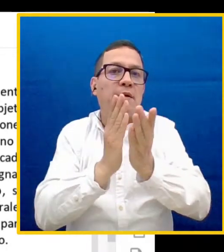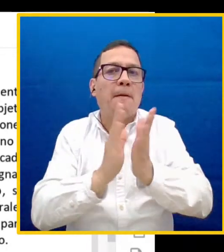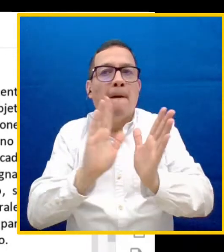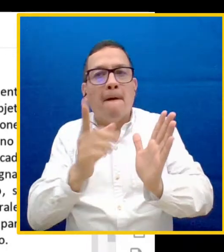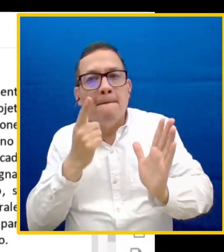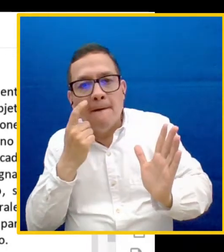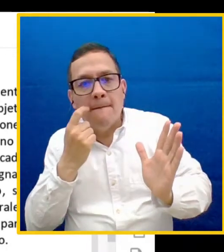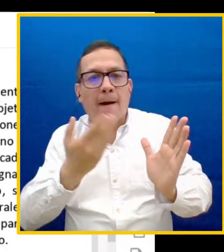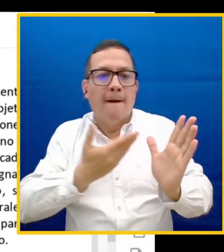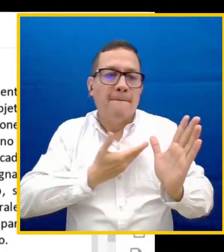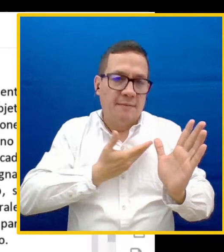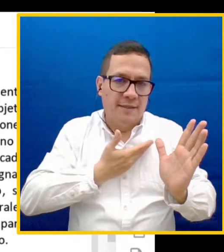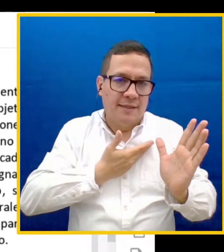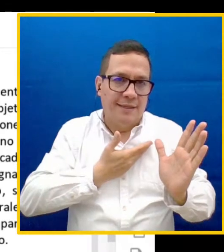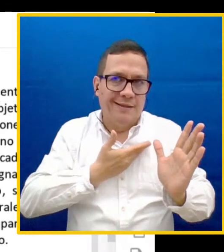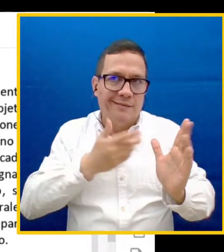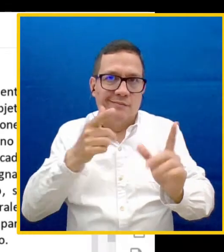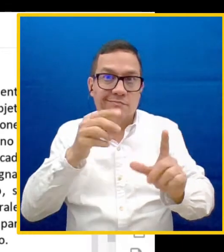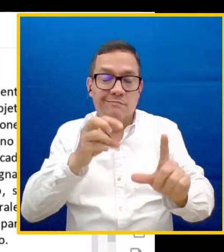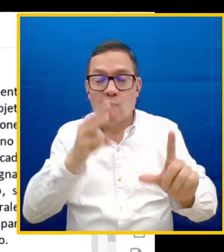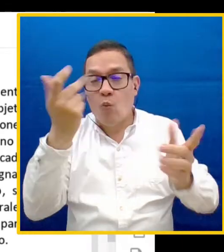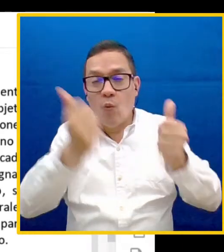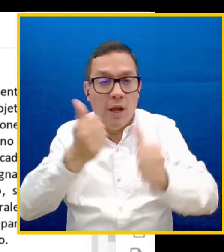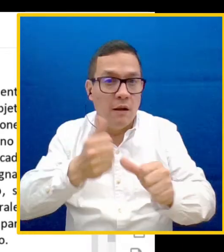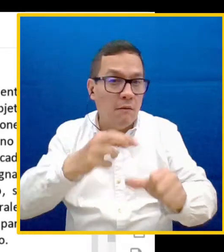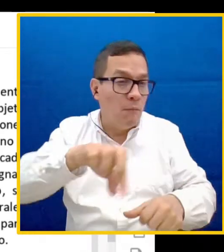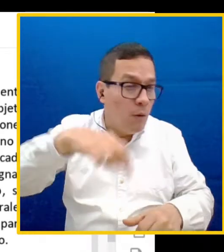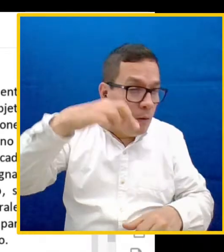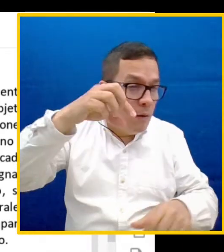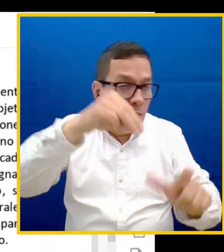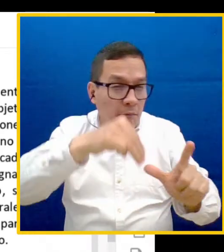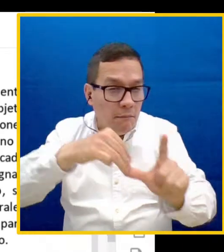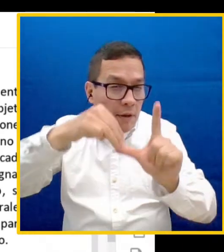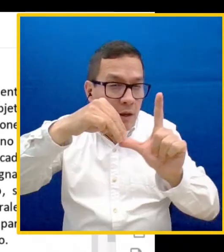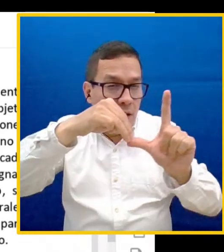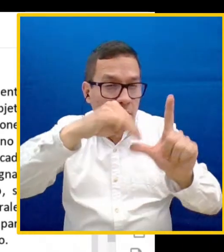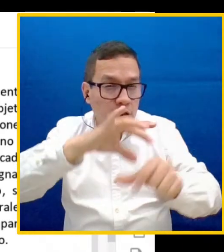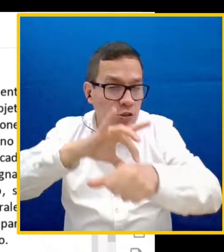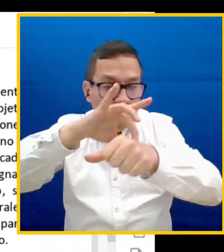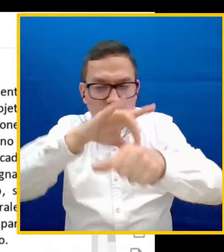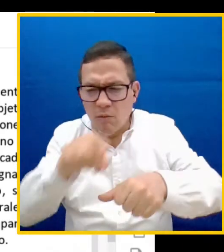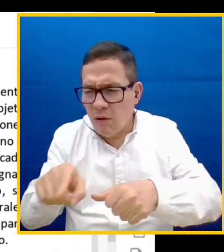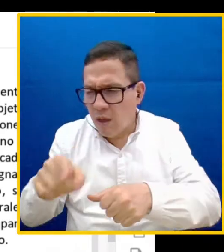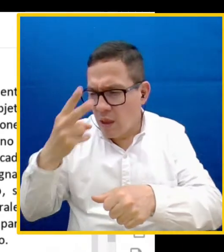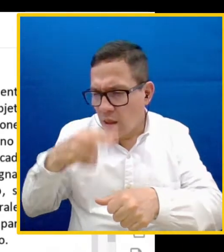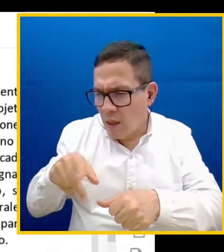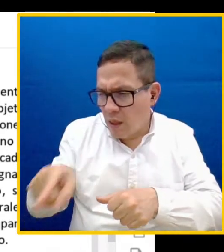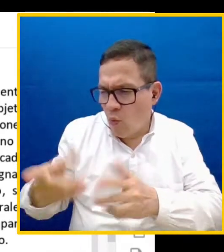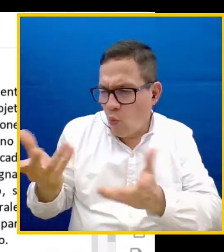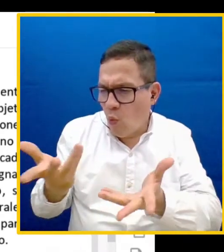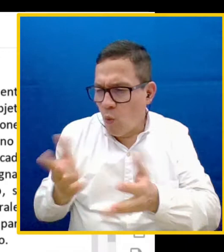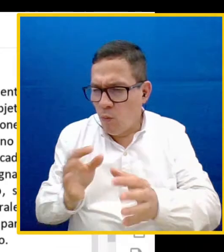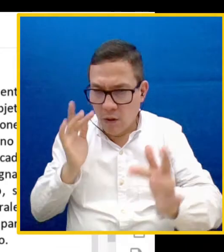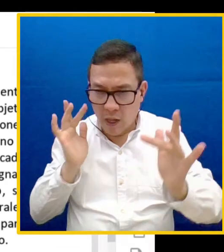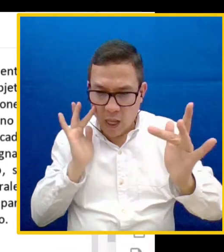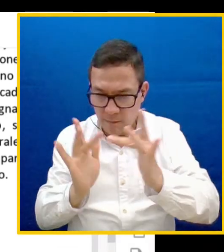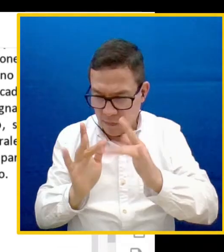o la madre de los chicos que van a la escuela para averiguar cómo incide en su rendimiento escolar.